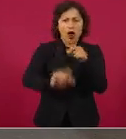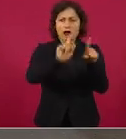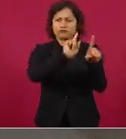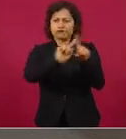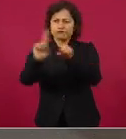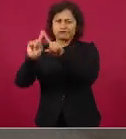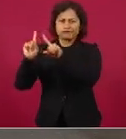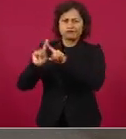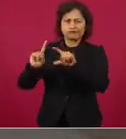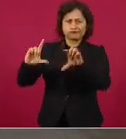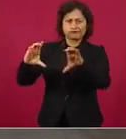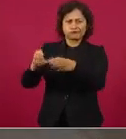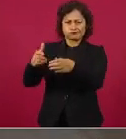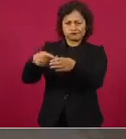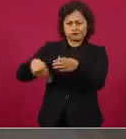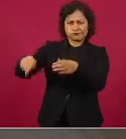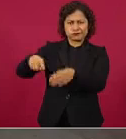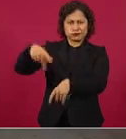culturales,